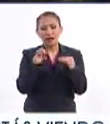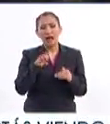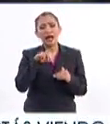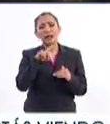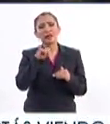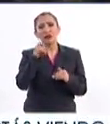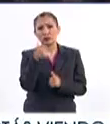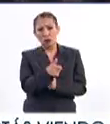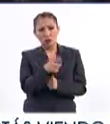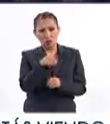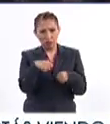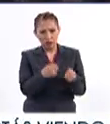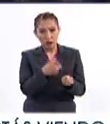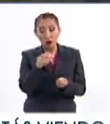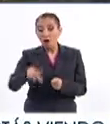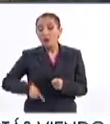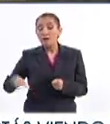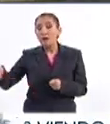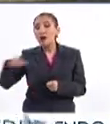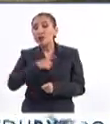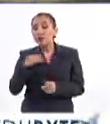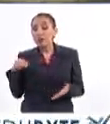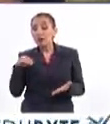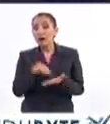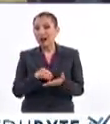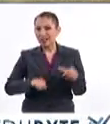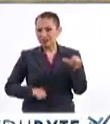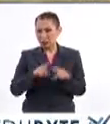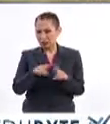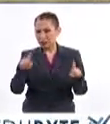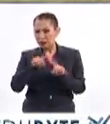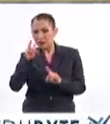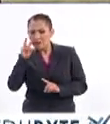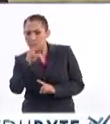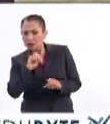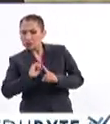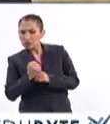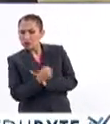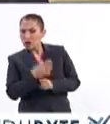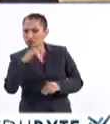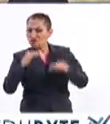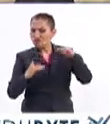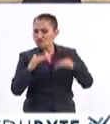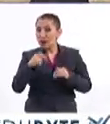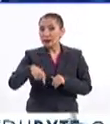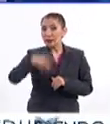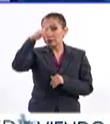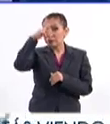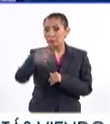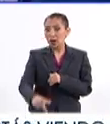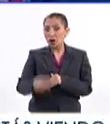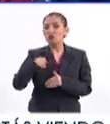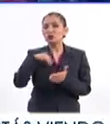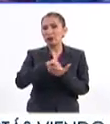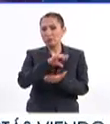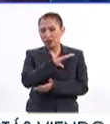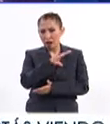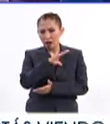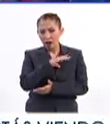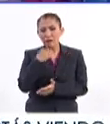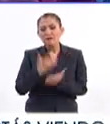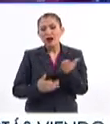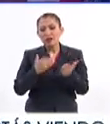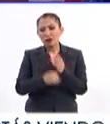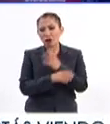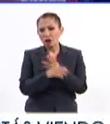se da por sí misma. El Estado debe implementar acciones ante situaciones de desigualdad. Nuestro país aún tiene importantes